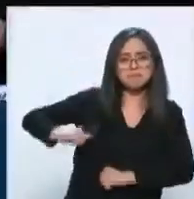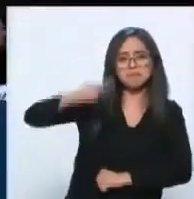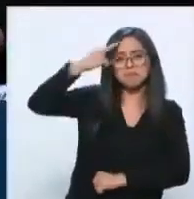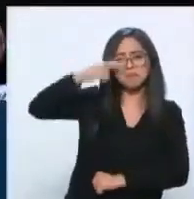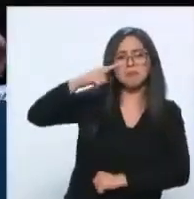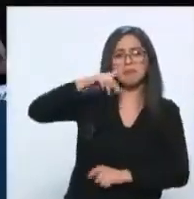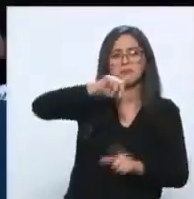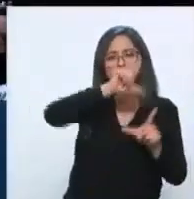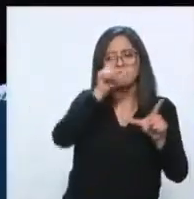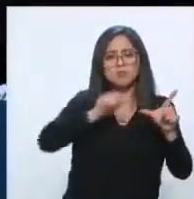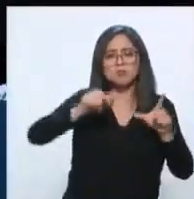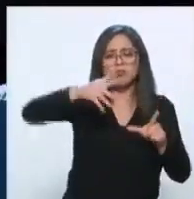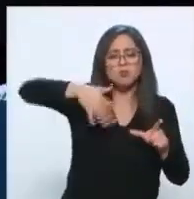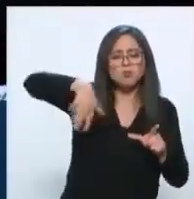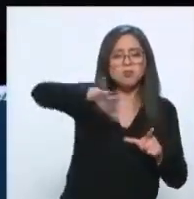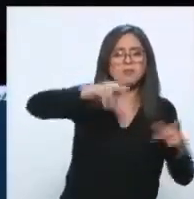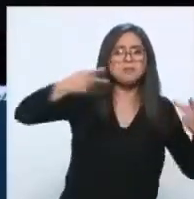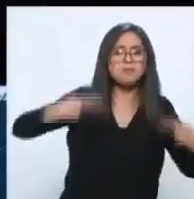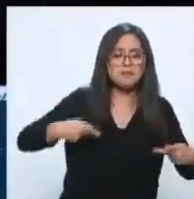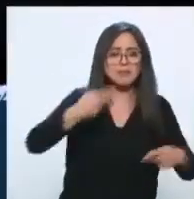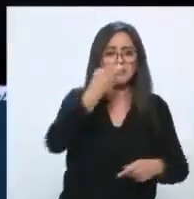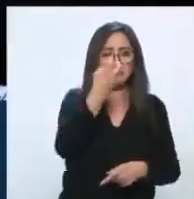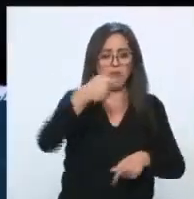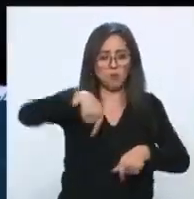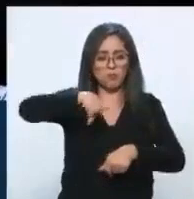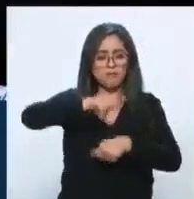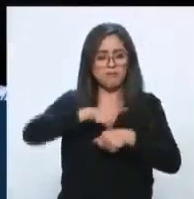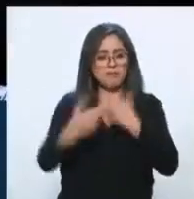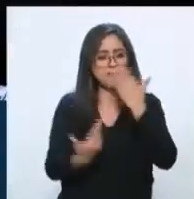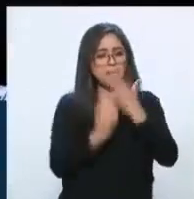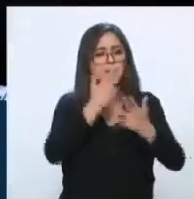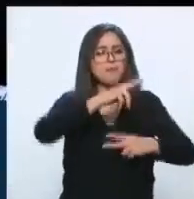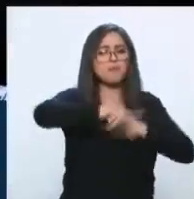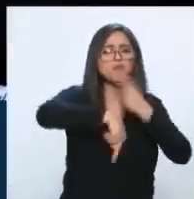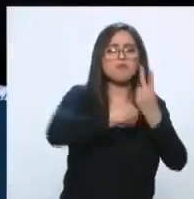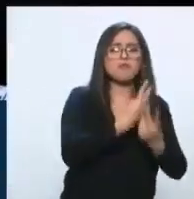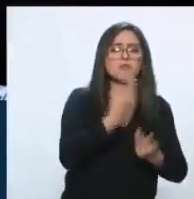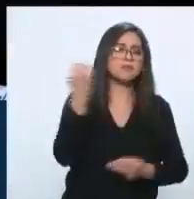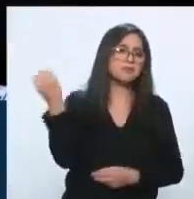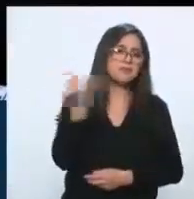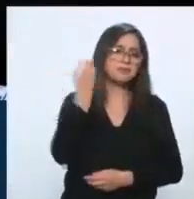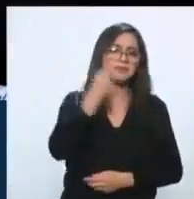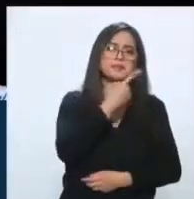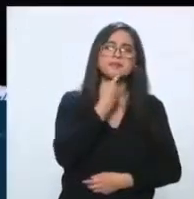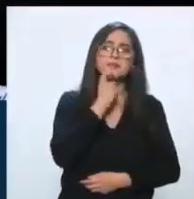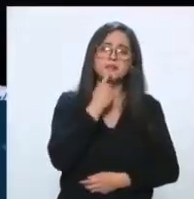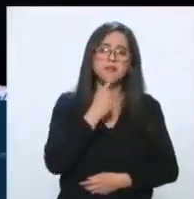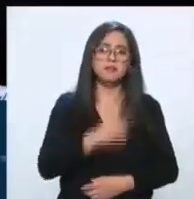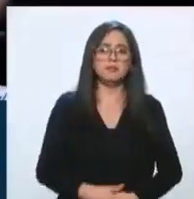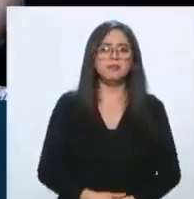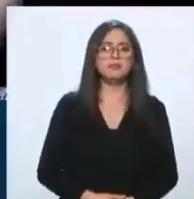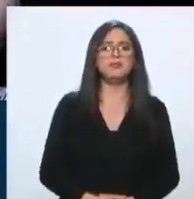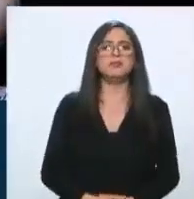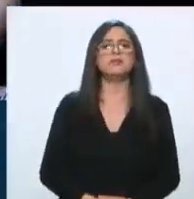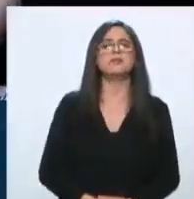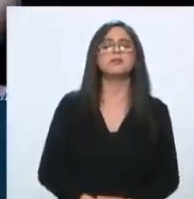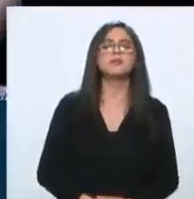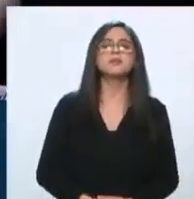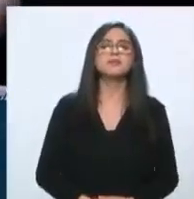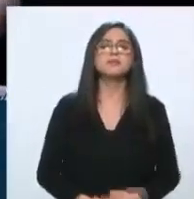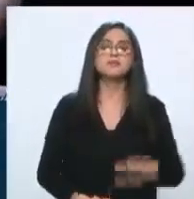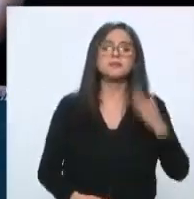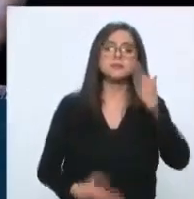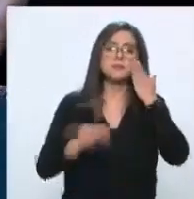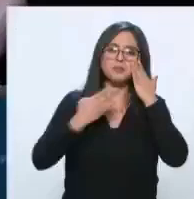búsqueda de desaparecidos, que esta mañana estuvo ahí en la conferencia con el presidente. Buenas noches, Carla. Buenas noches, Azuli. ¿Qué tal? Pues